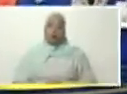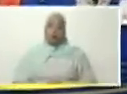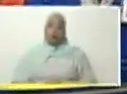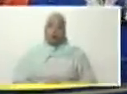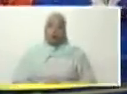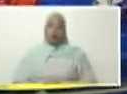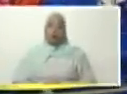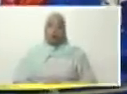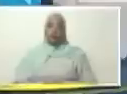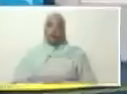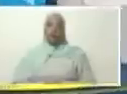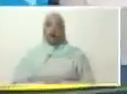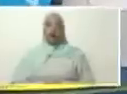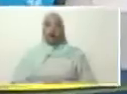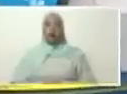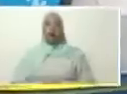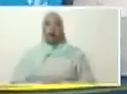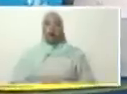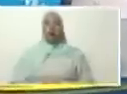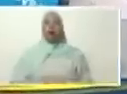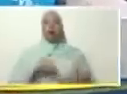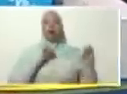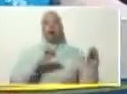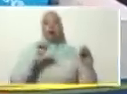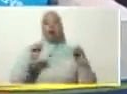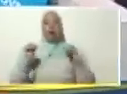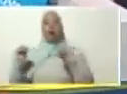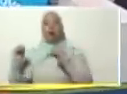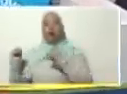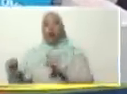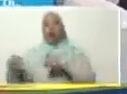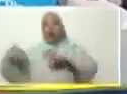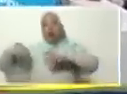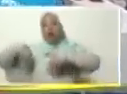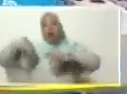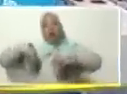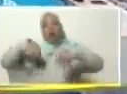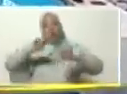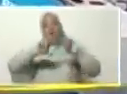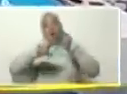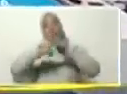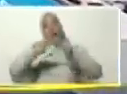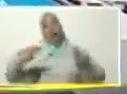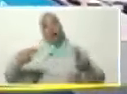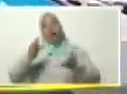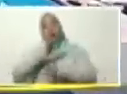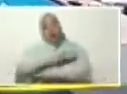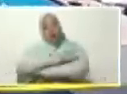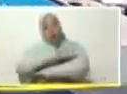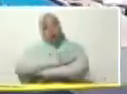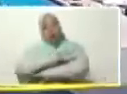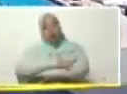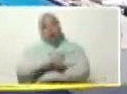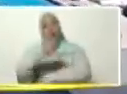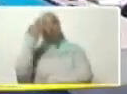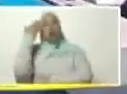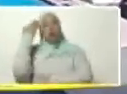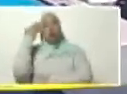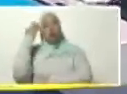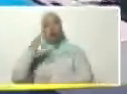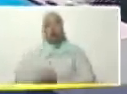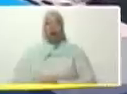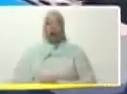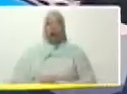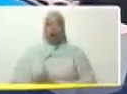Y recuerdo que al otro día teníamos la convocatoria de una marcha, la marcha por la paz, la marcha por la dignidad, y Chávez dijo,